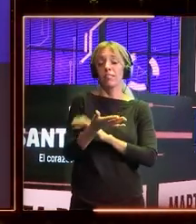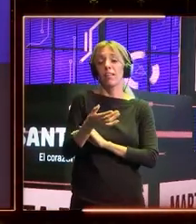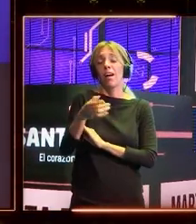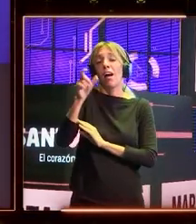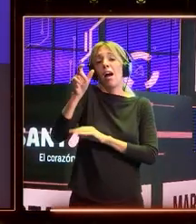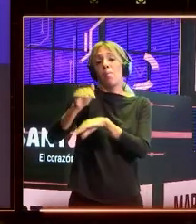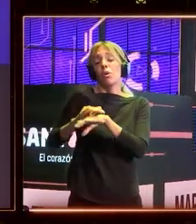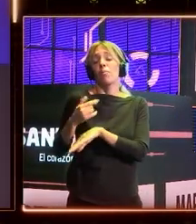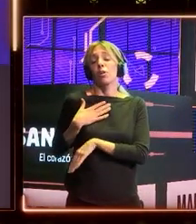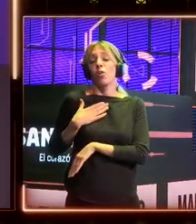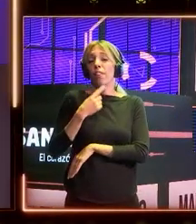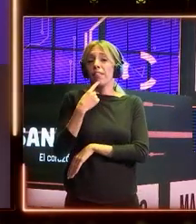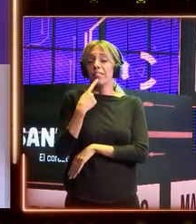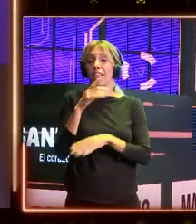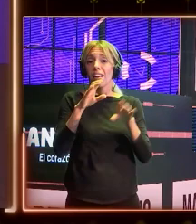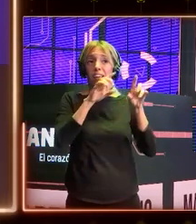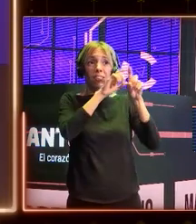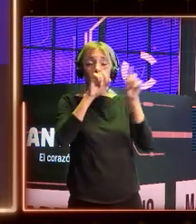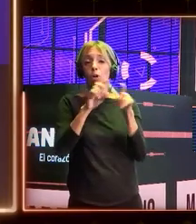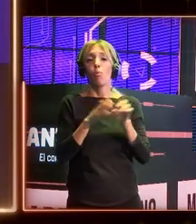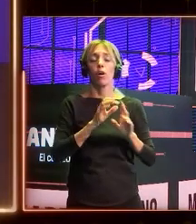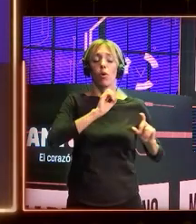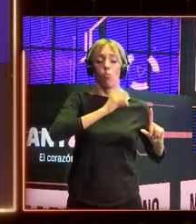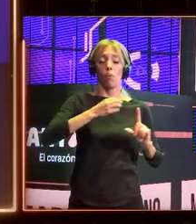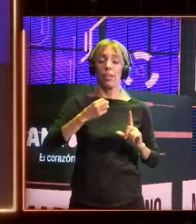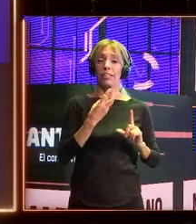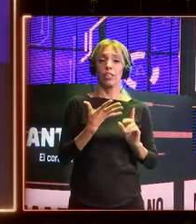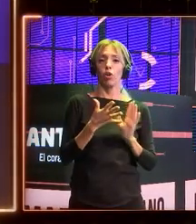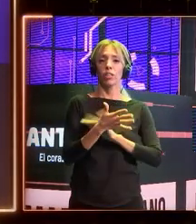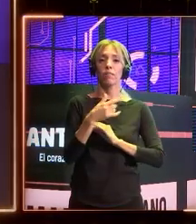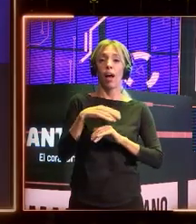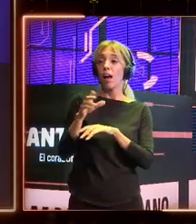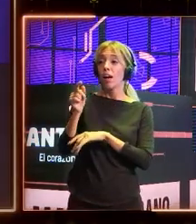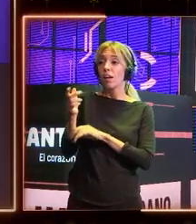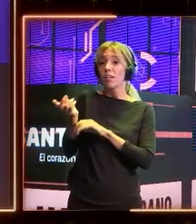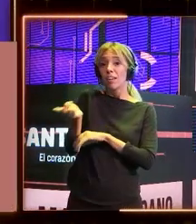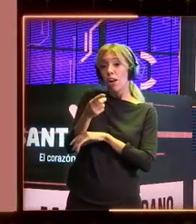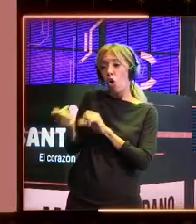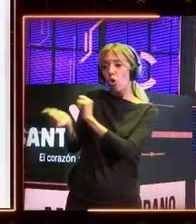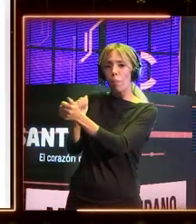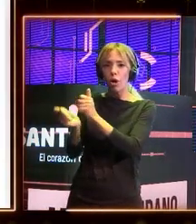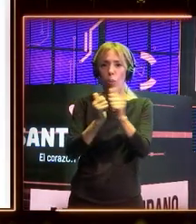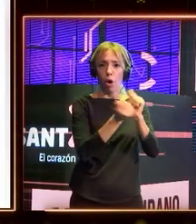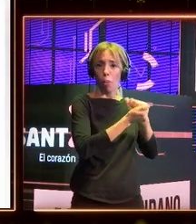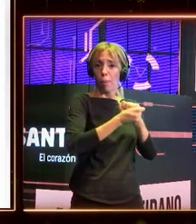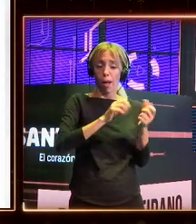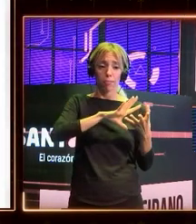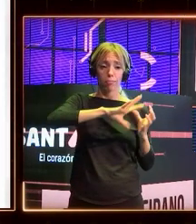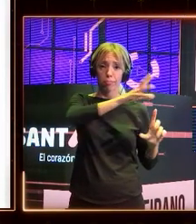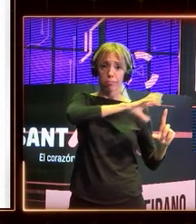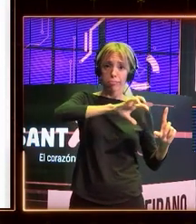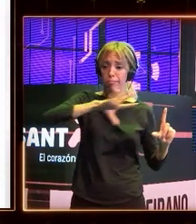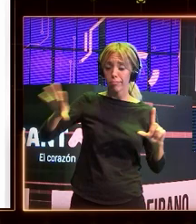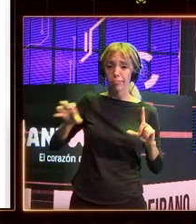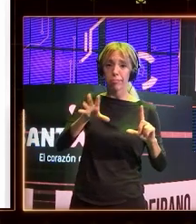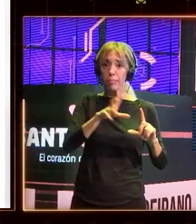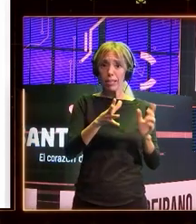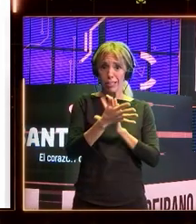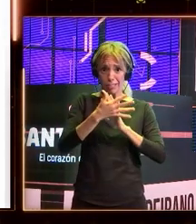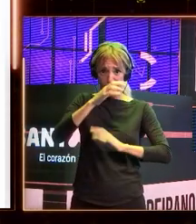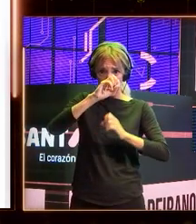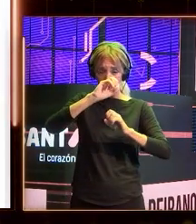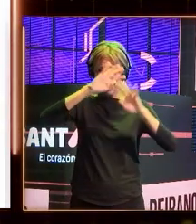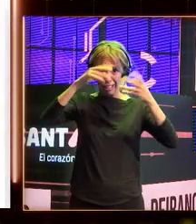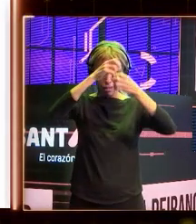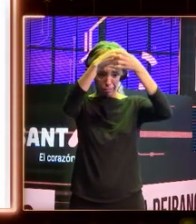que son como 5 webs que están hechas de pantallazos de las otras 4 y que ocupan más del 80% de Internet. Es